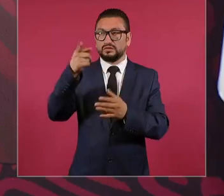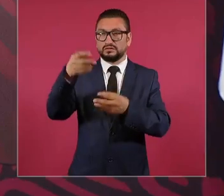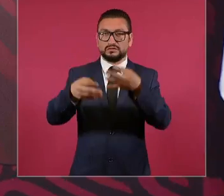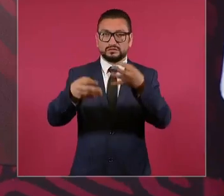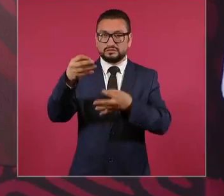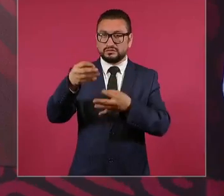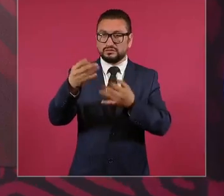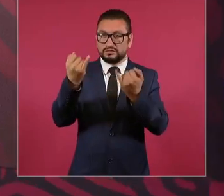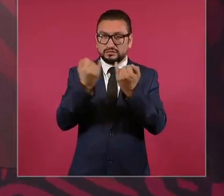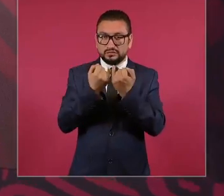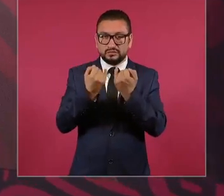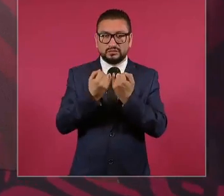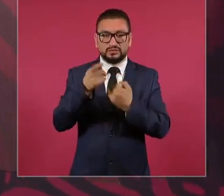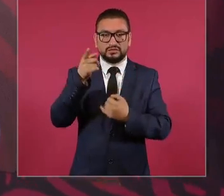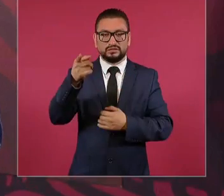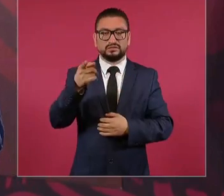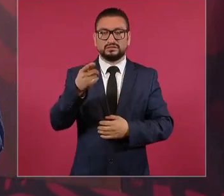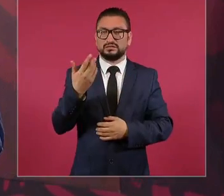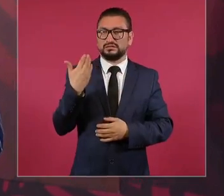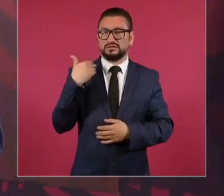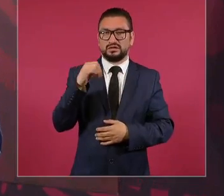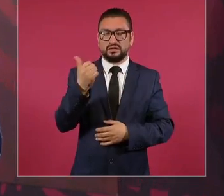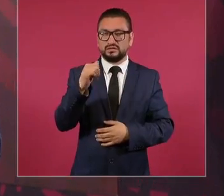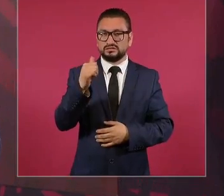en agosto.